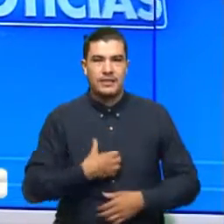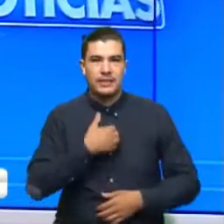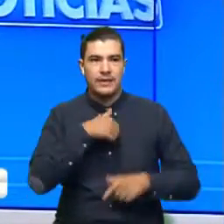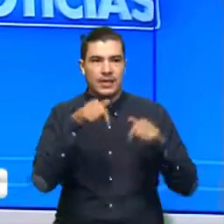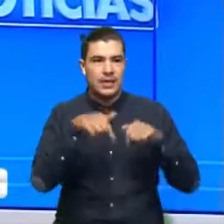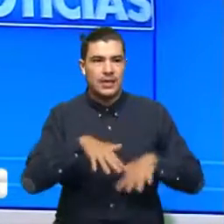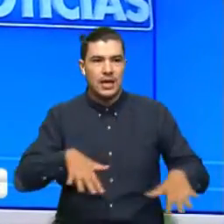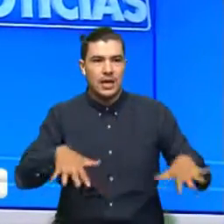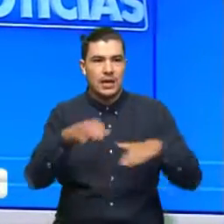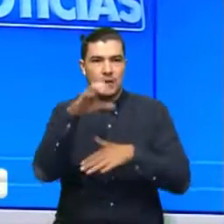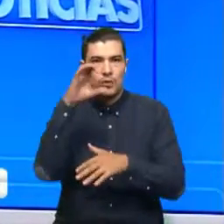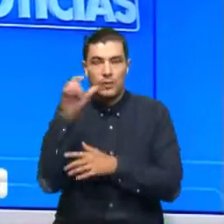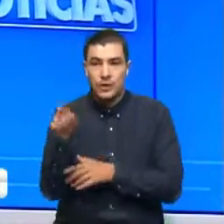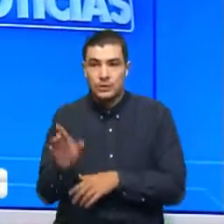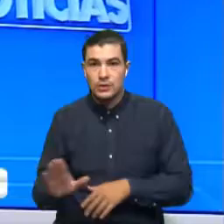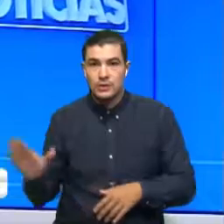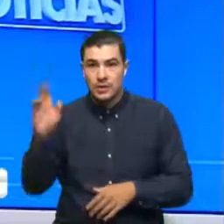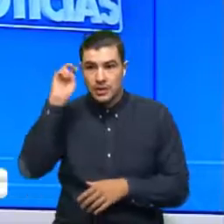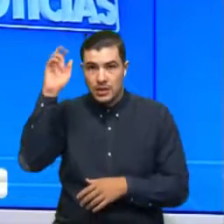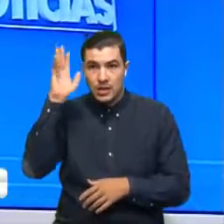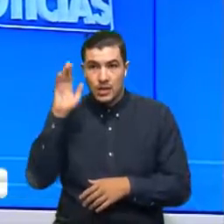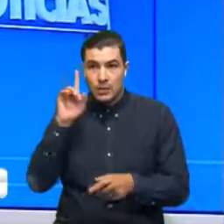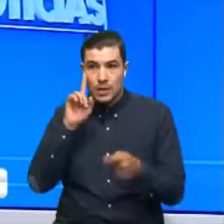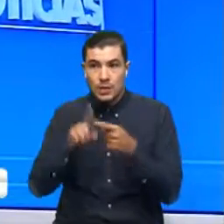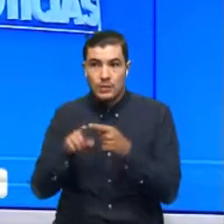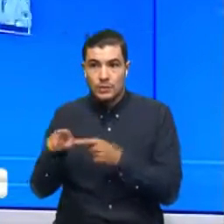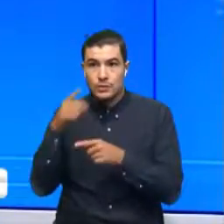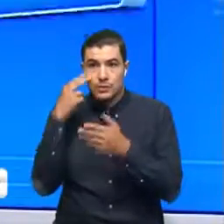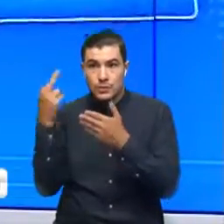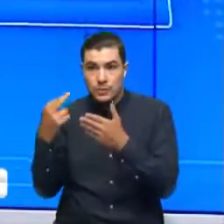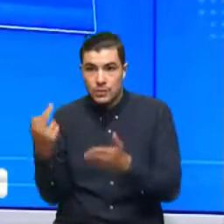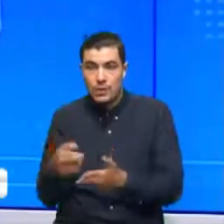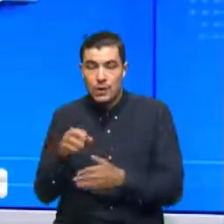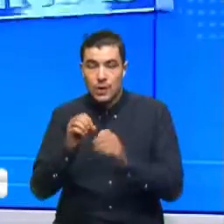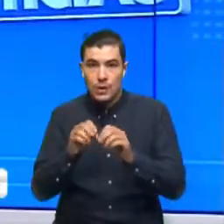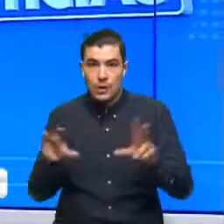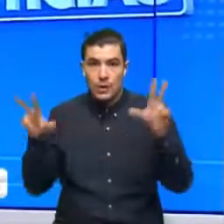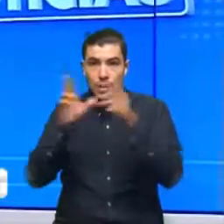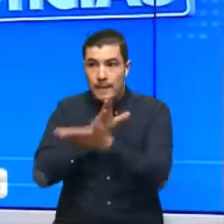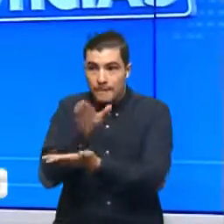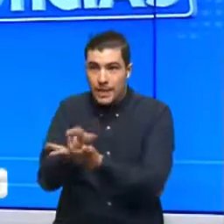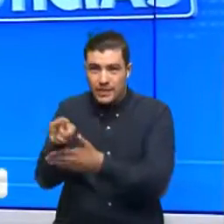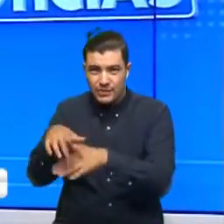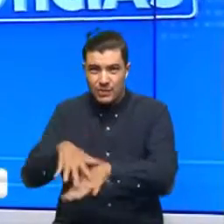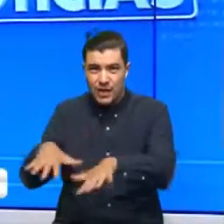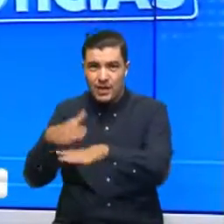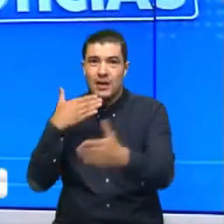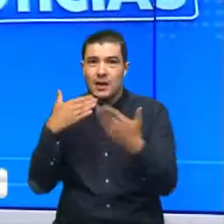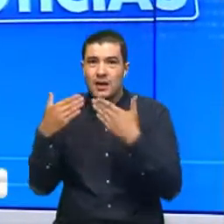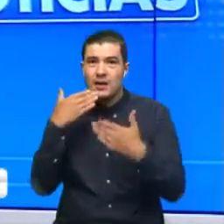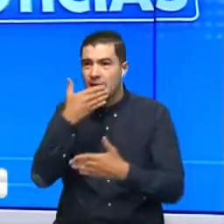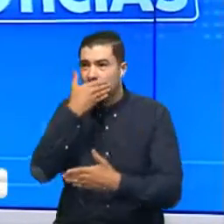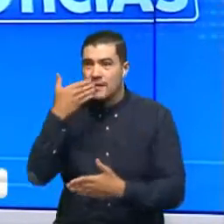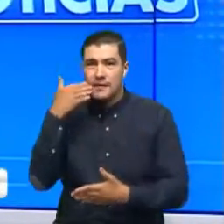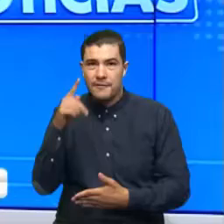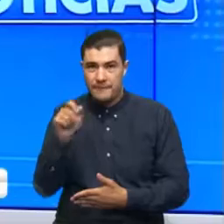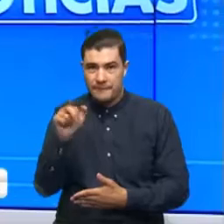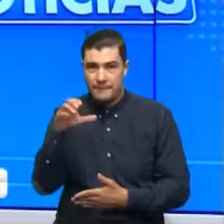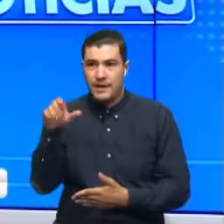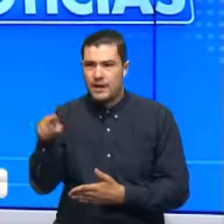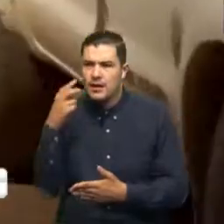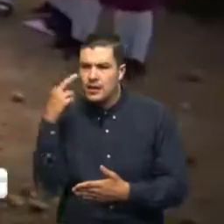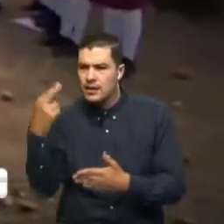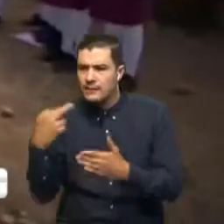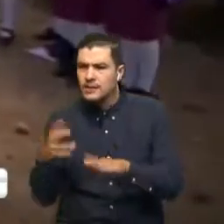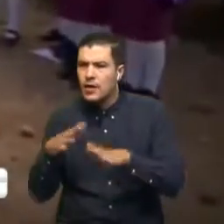toda colombia en norte de santander la misión de verificación de la onu visitó caño indio para saber cómo está avanzando este tema en el departamento